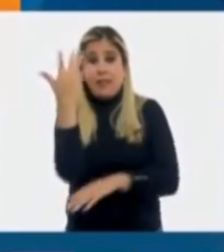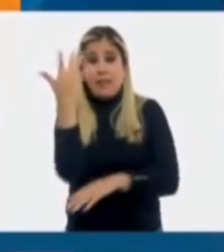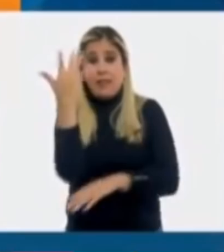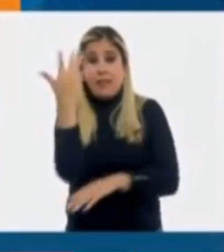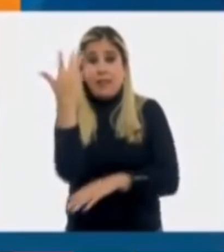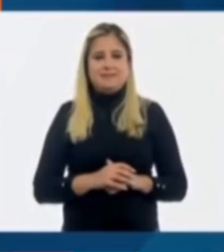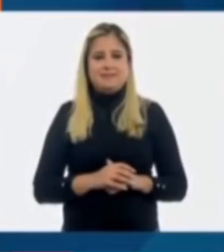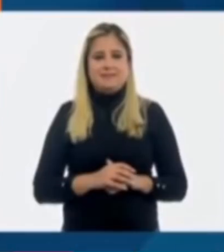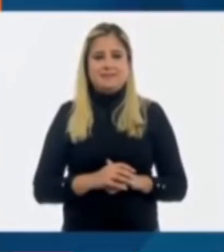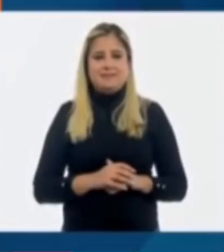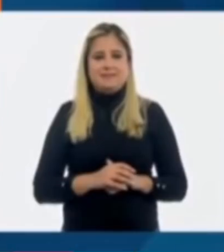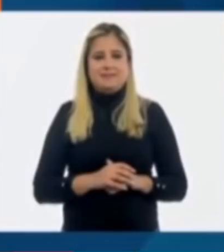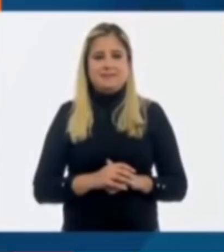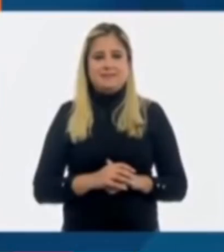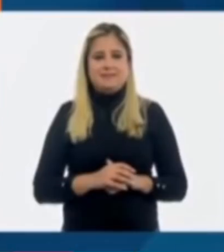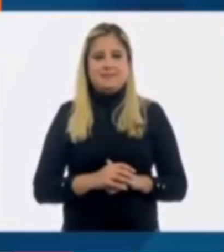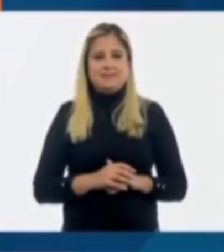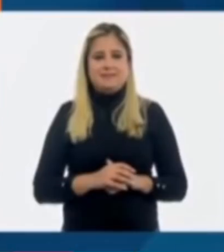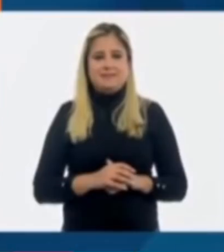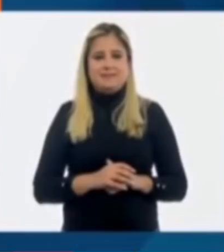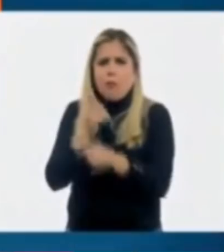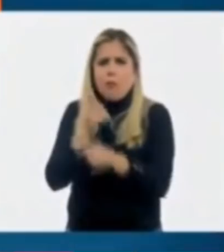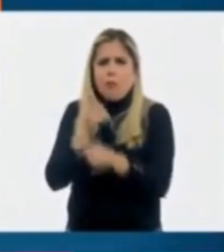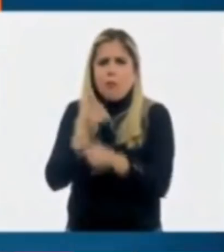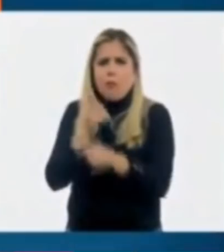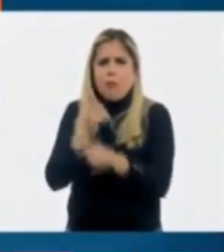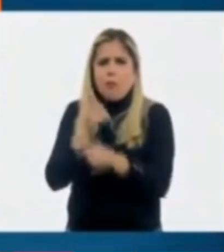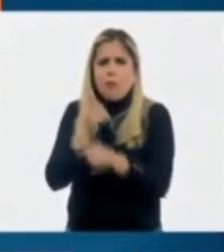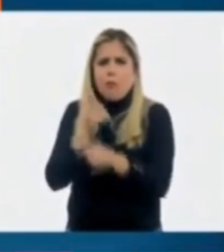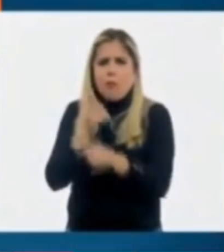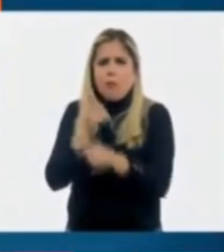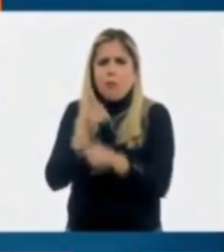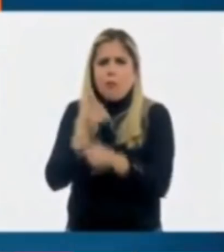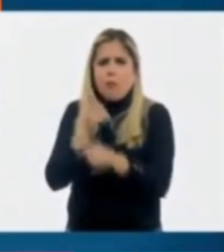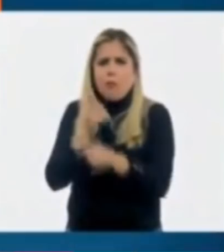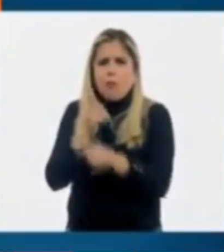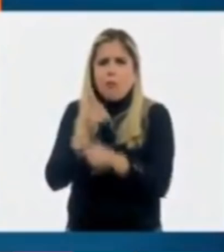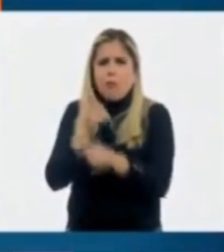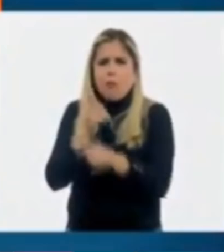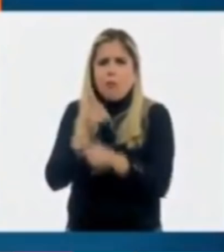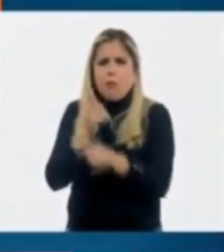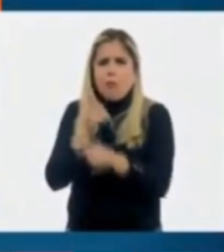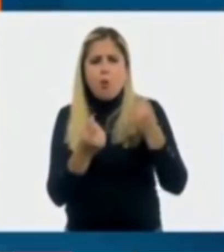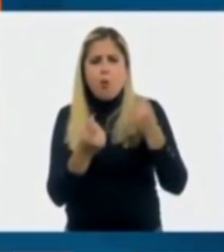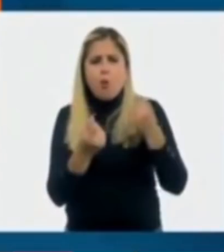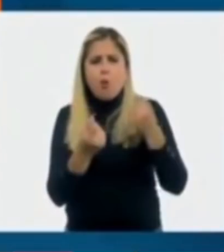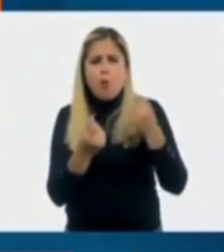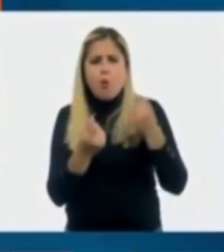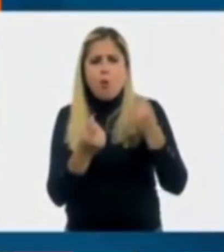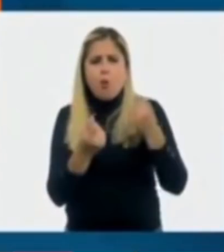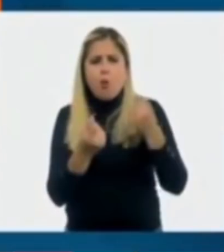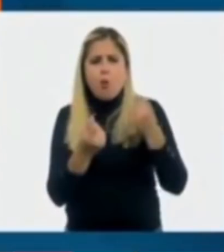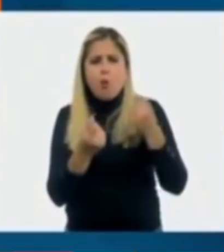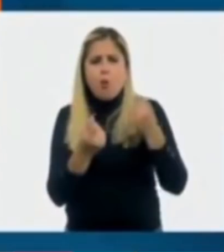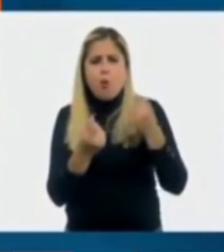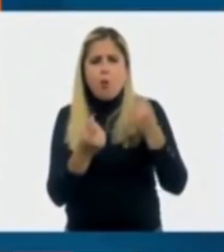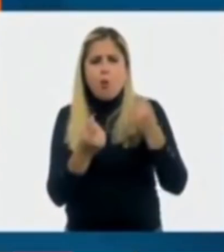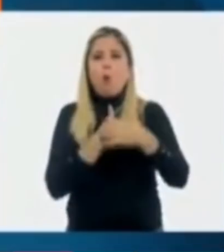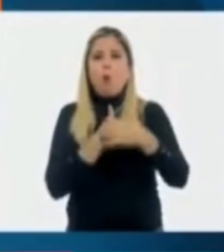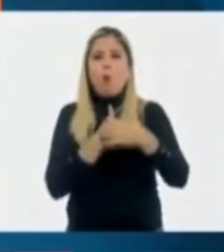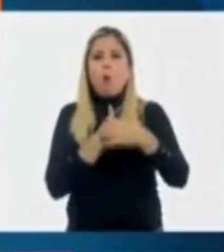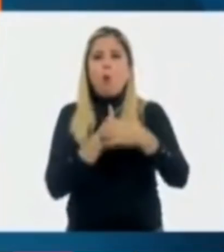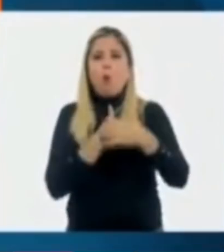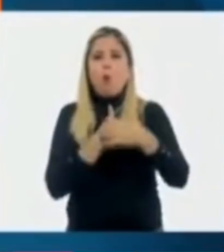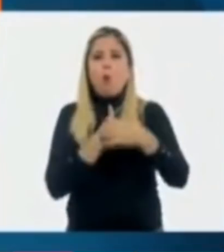video. Chan nos cuenta que vive en un pueblo que está adentro de la selva. Por el camino encontramos algunos de nuestros alimentos. Hay animales